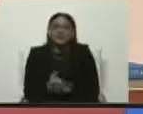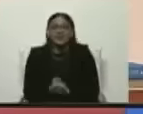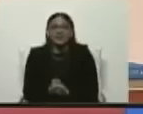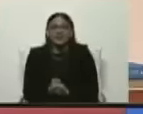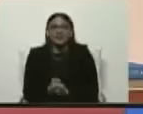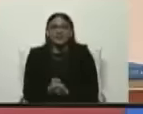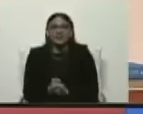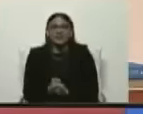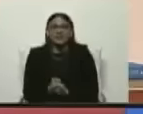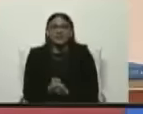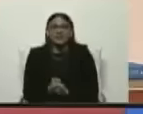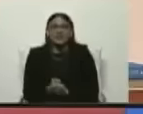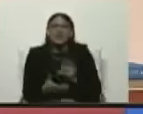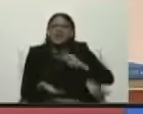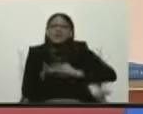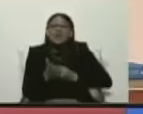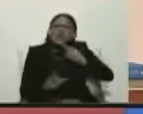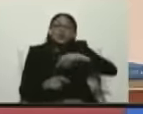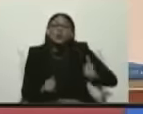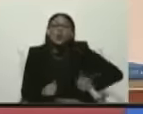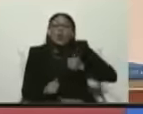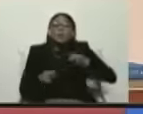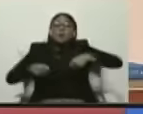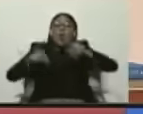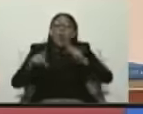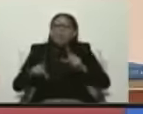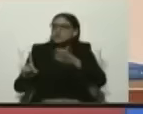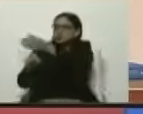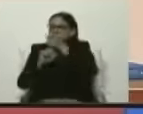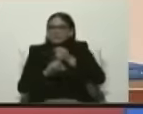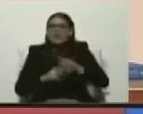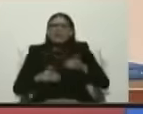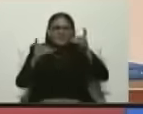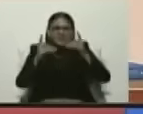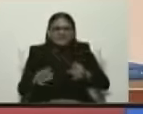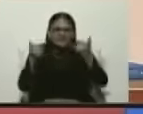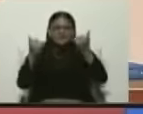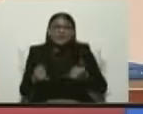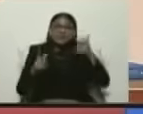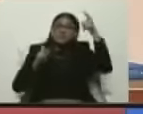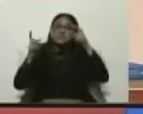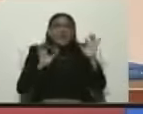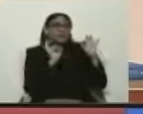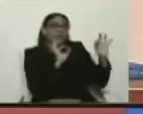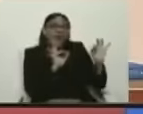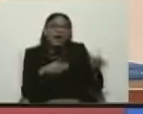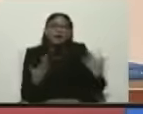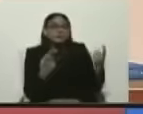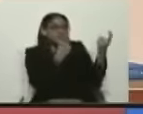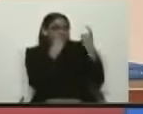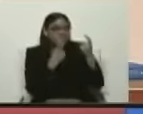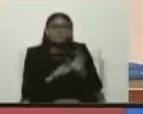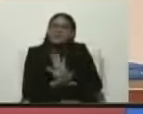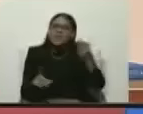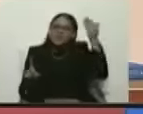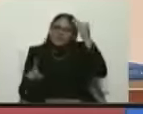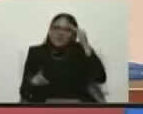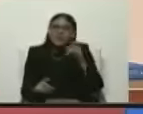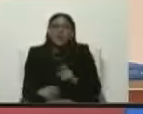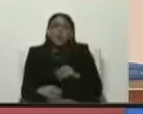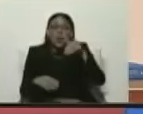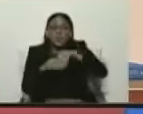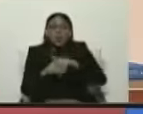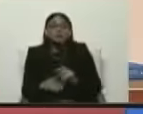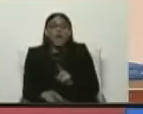Sentido, ¿cómo se llama? De la oportunidad y de la toma de decisiones. Chávez. Ya sabe, bote arriba y